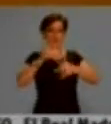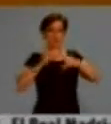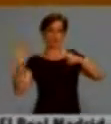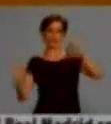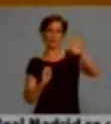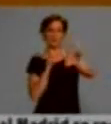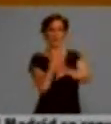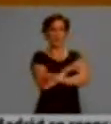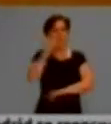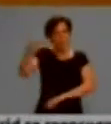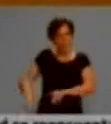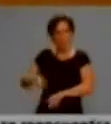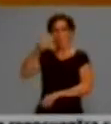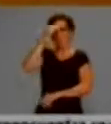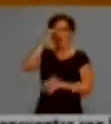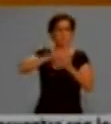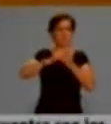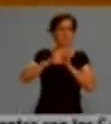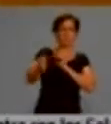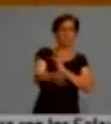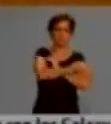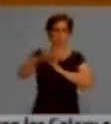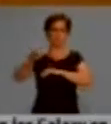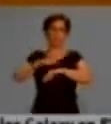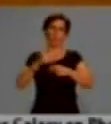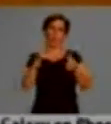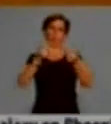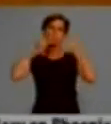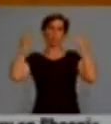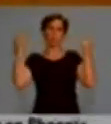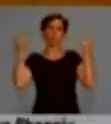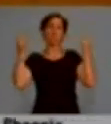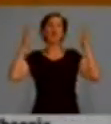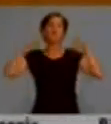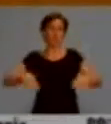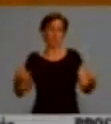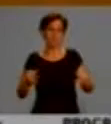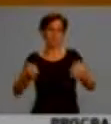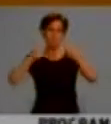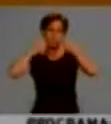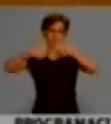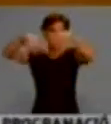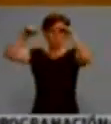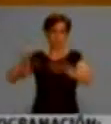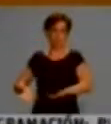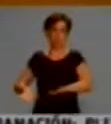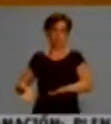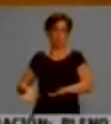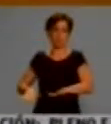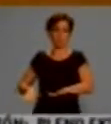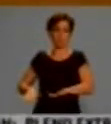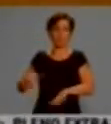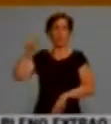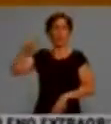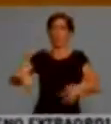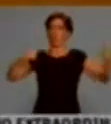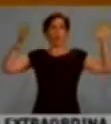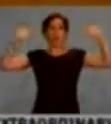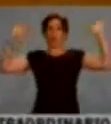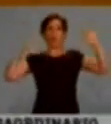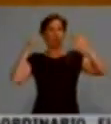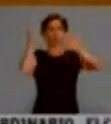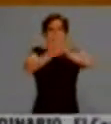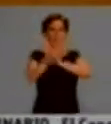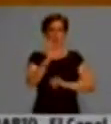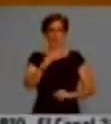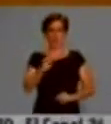creyó infalible de blanqueo. ¿Sabe qué pasa? Que le pillaron. Él nunca lo pensó. Y algo parecido sucede con